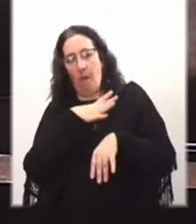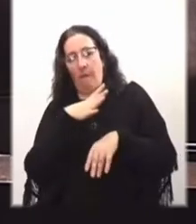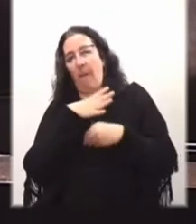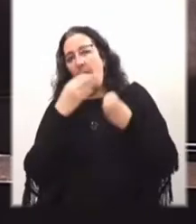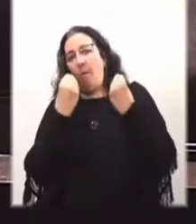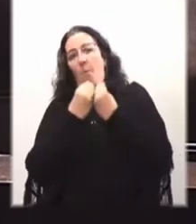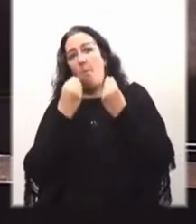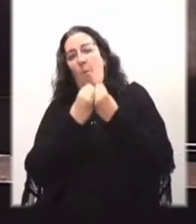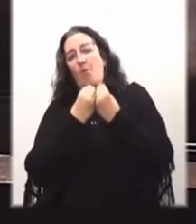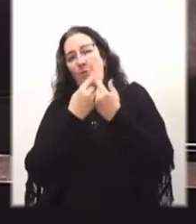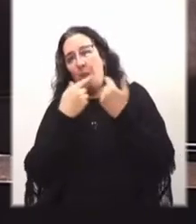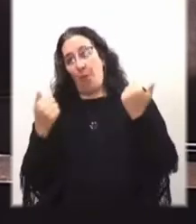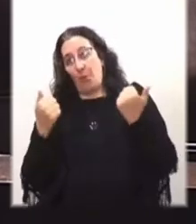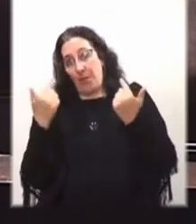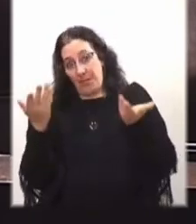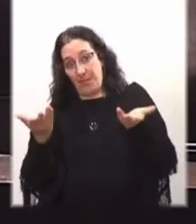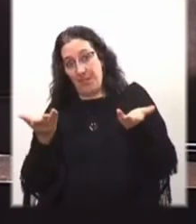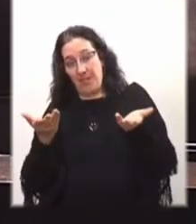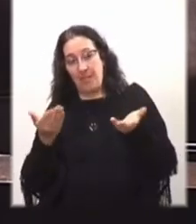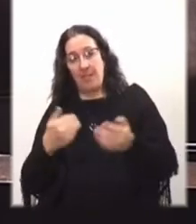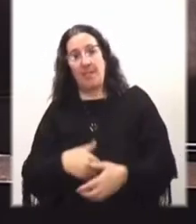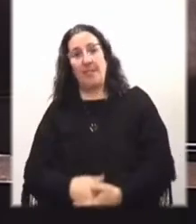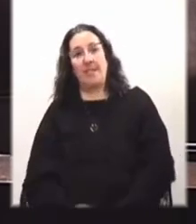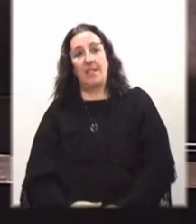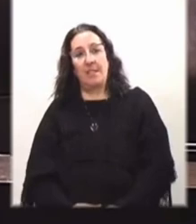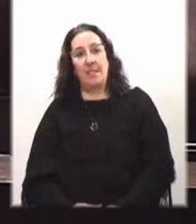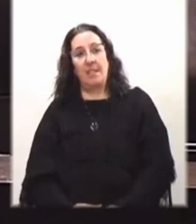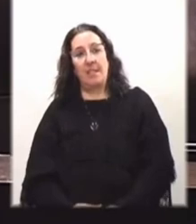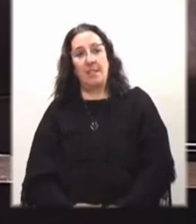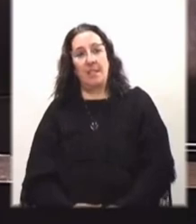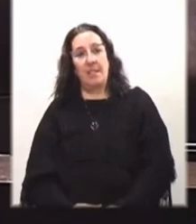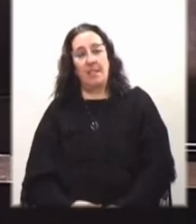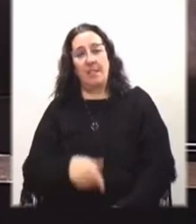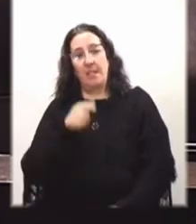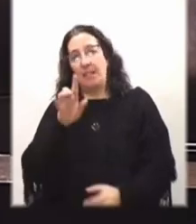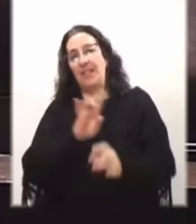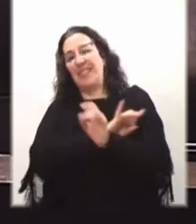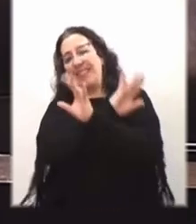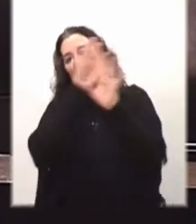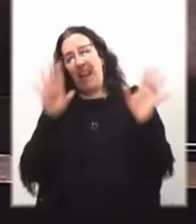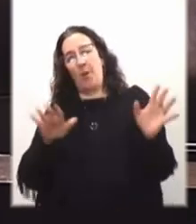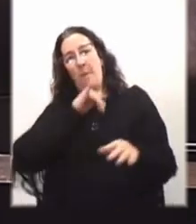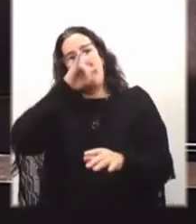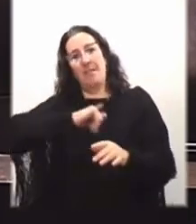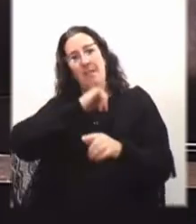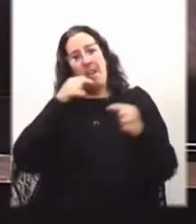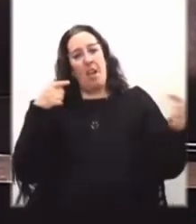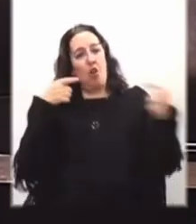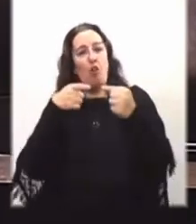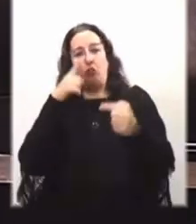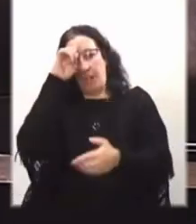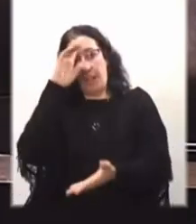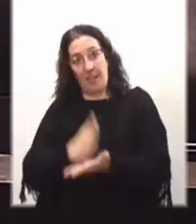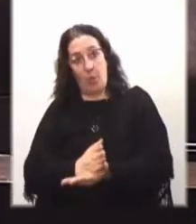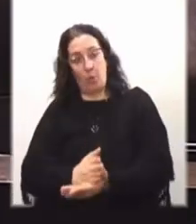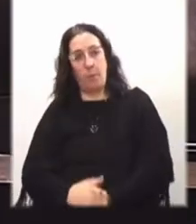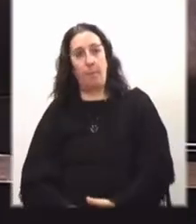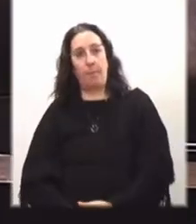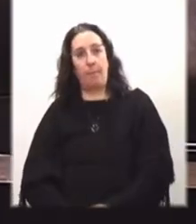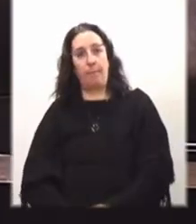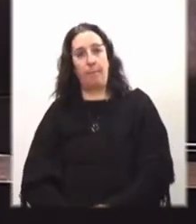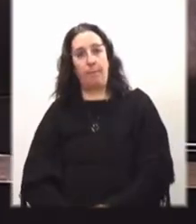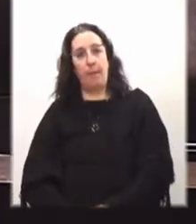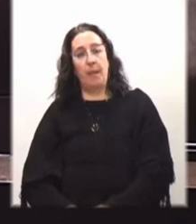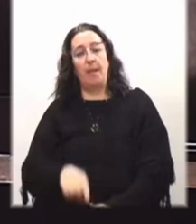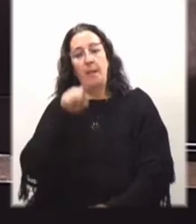colectivo era capaz de interpretar que ahí había claros mensajes en contra de la dictadura. Y